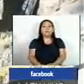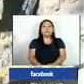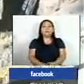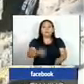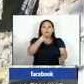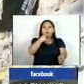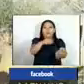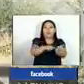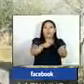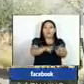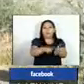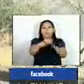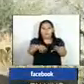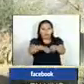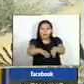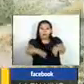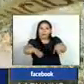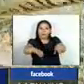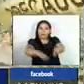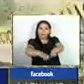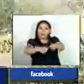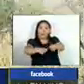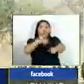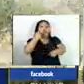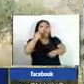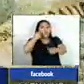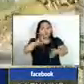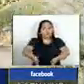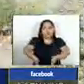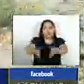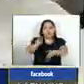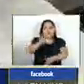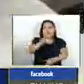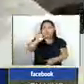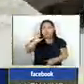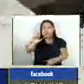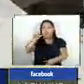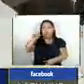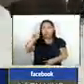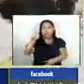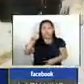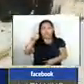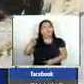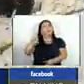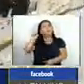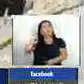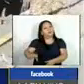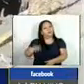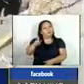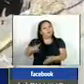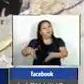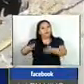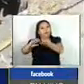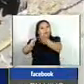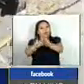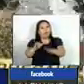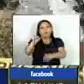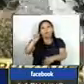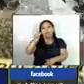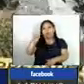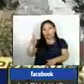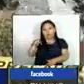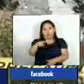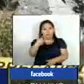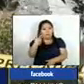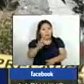Denuncian colapso de tubería sobre la 25 avenida sur de la colonia Ibu de San Salvador. Según los habitantes de la zona,